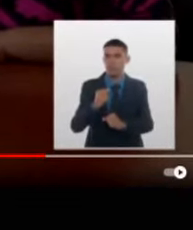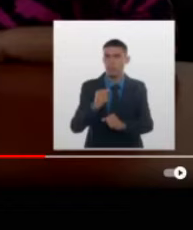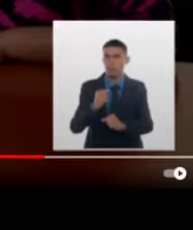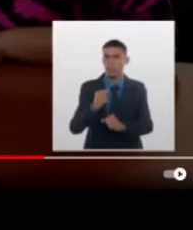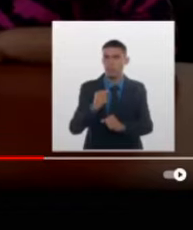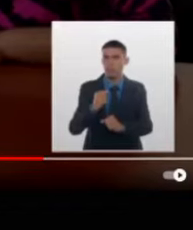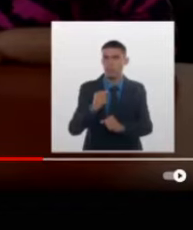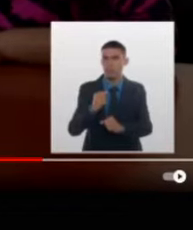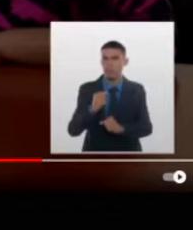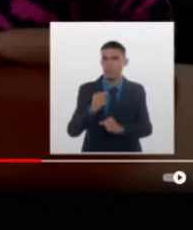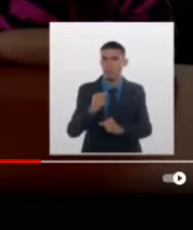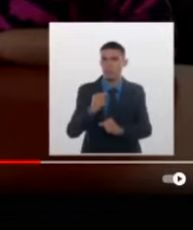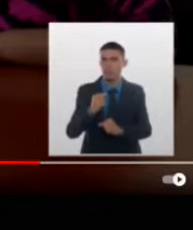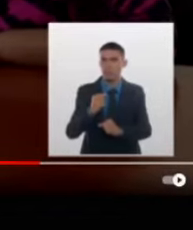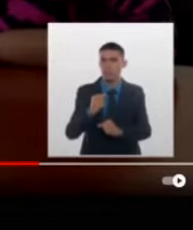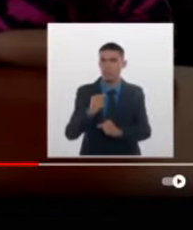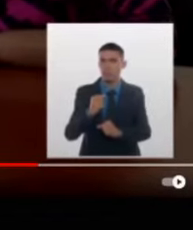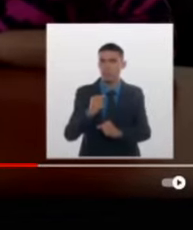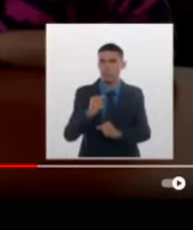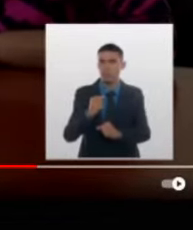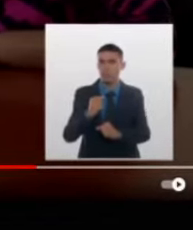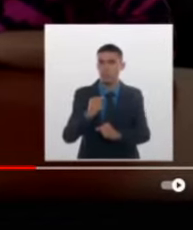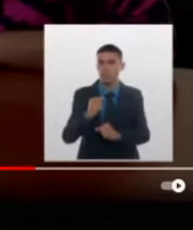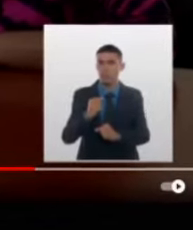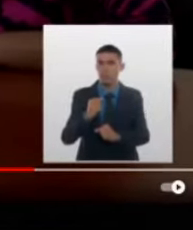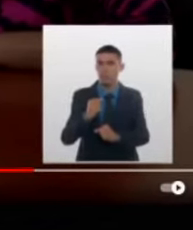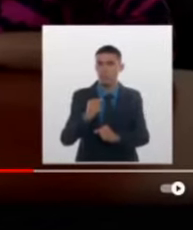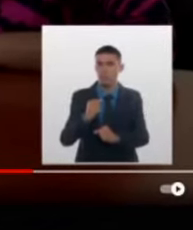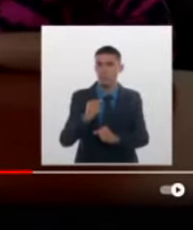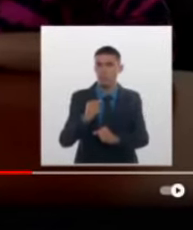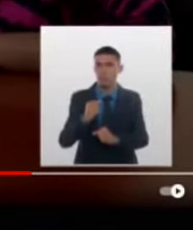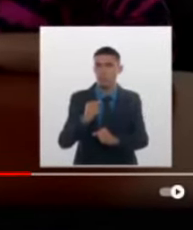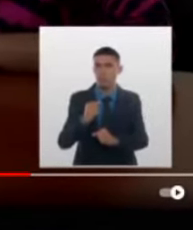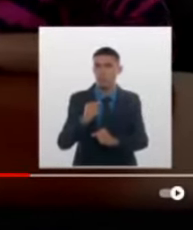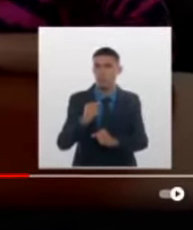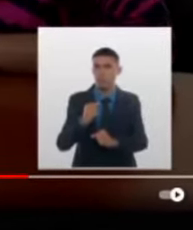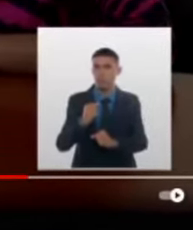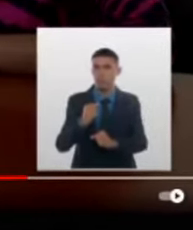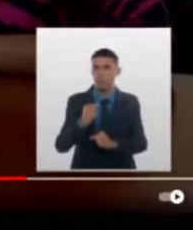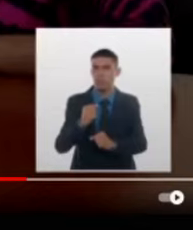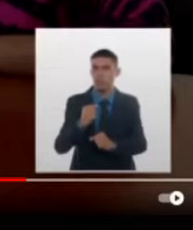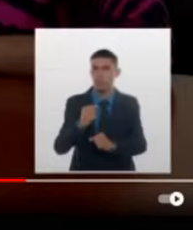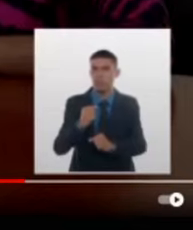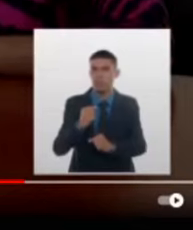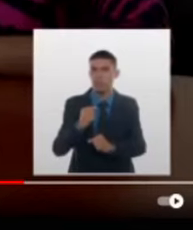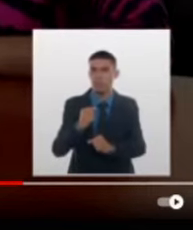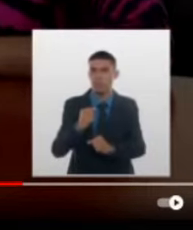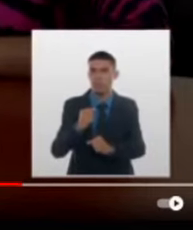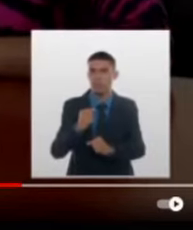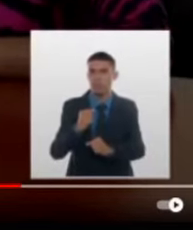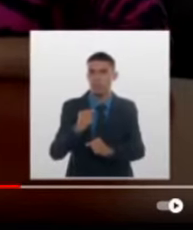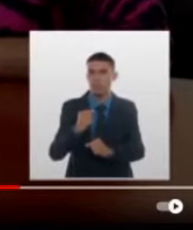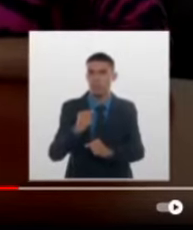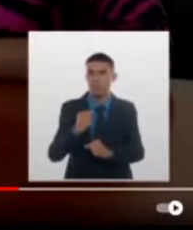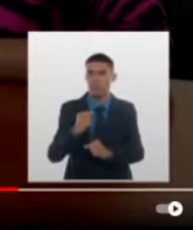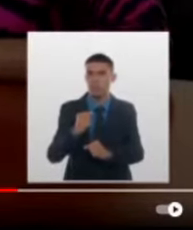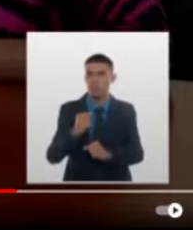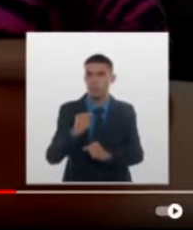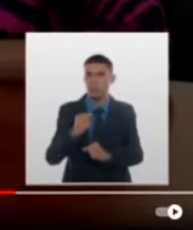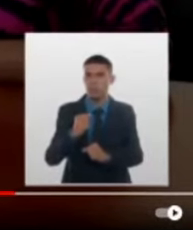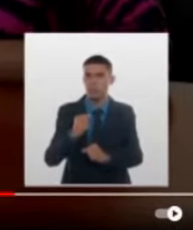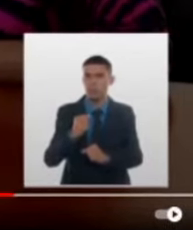de chantajear y de humillar a ese pueblo cubano, caballero. ¿Hasta dónde? Nos van a humillar a